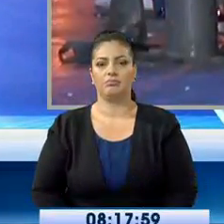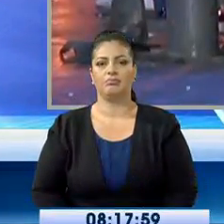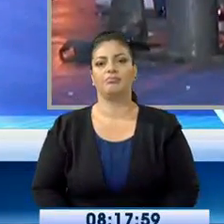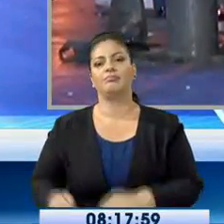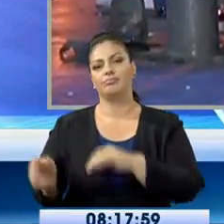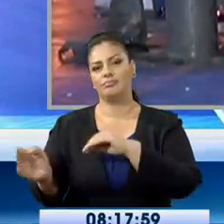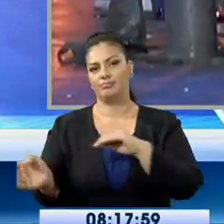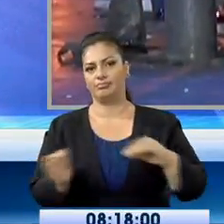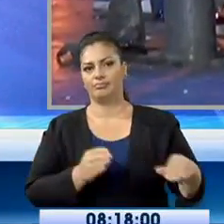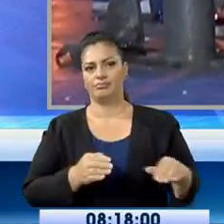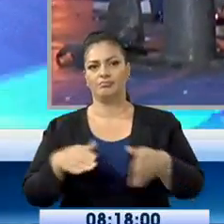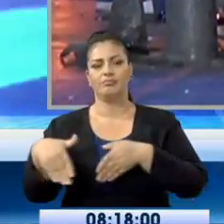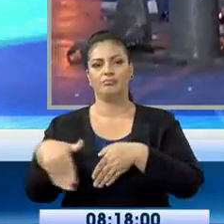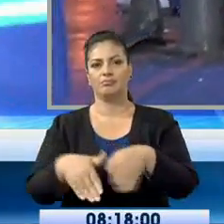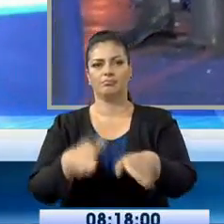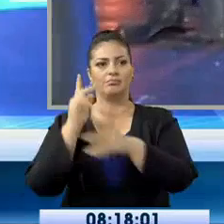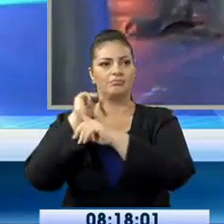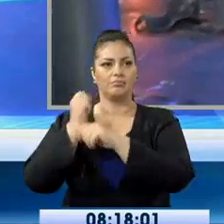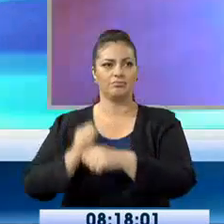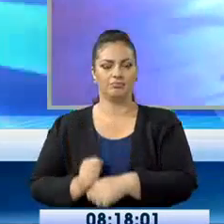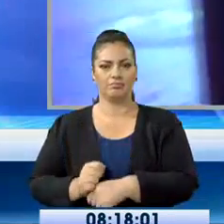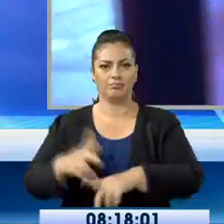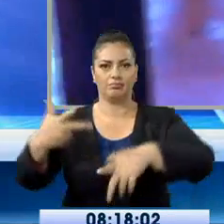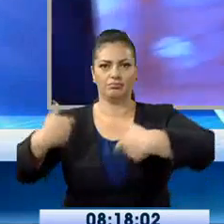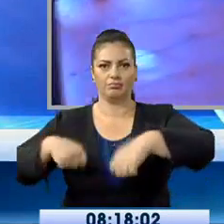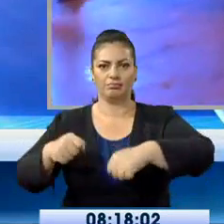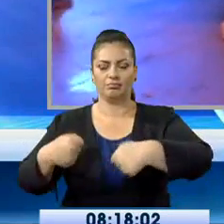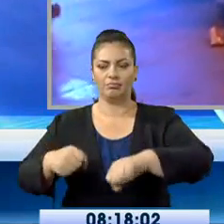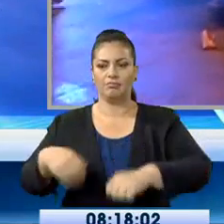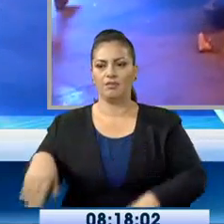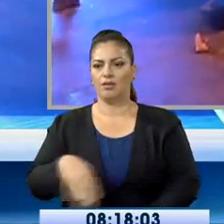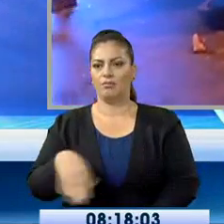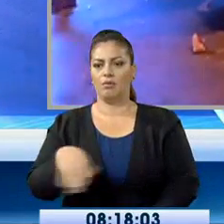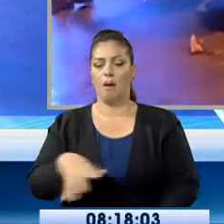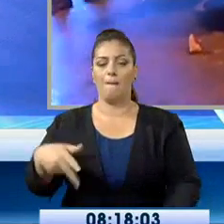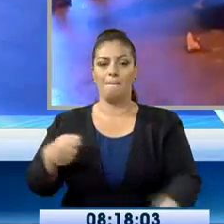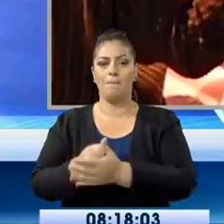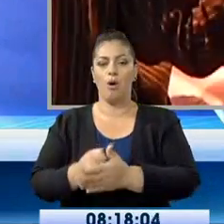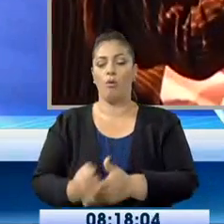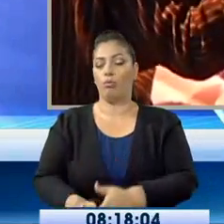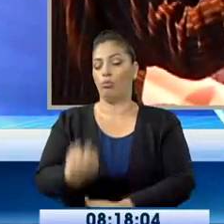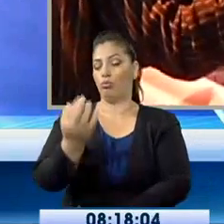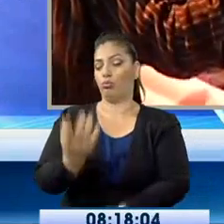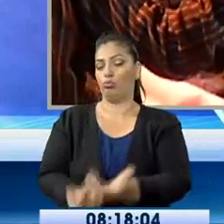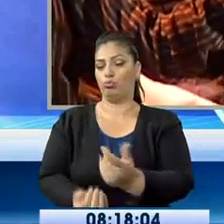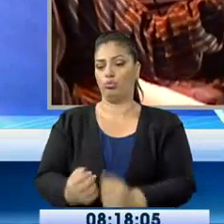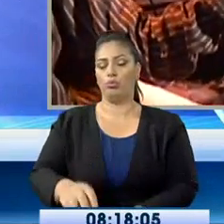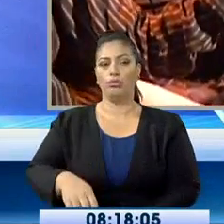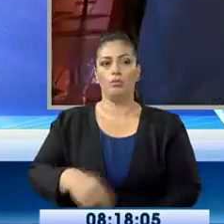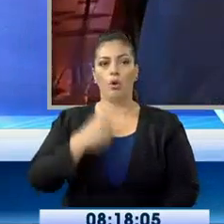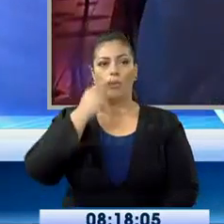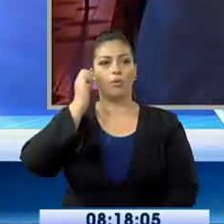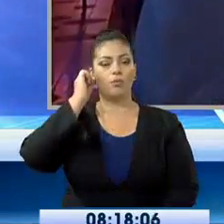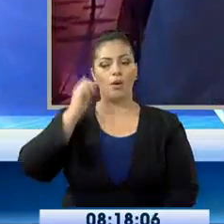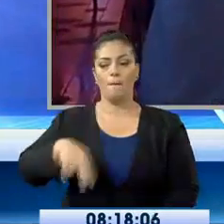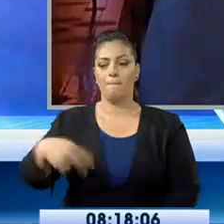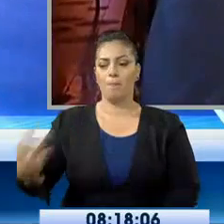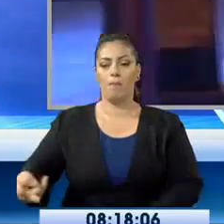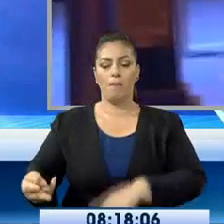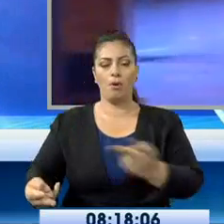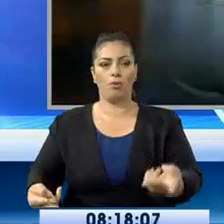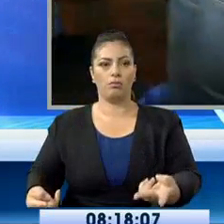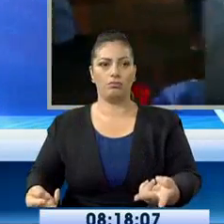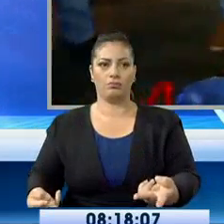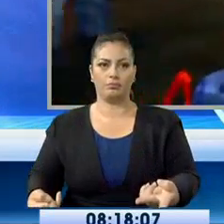Jesús. Ahí está. La moto se incendia. Felizmente las personas que iban a bordo de la moto salieron ilesas.